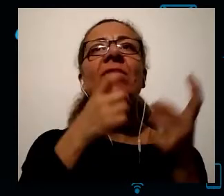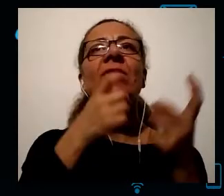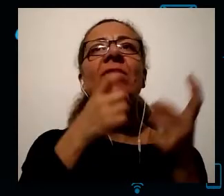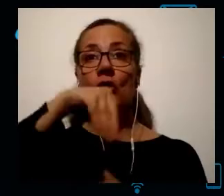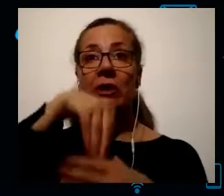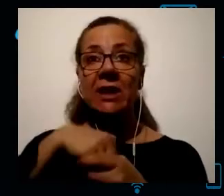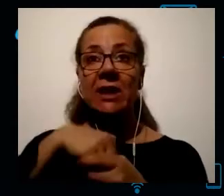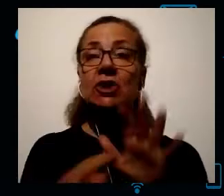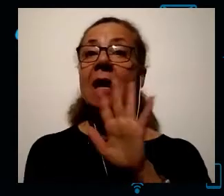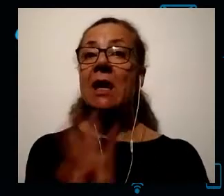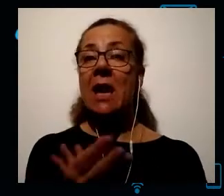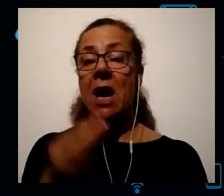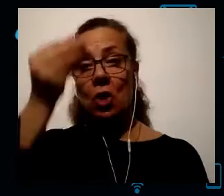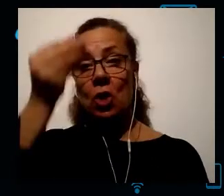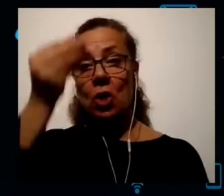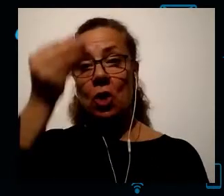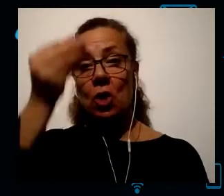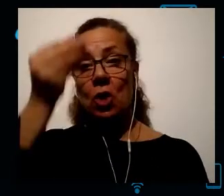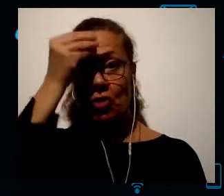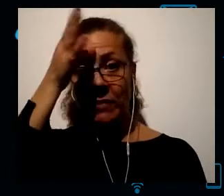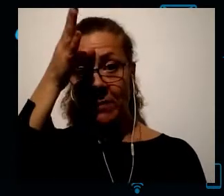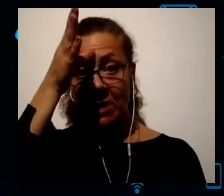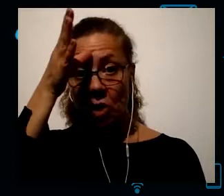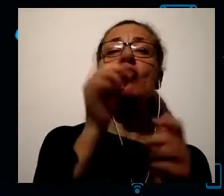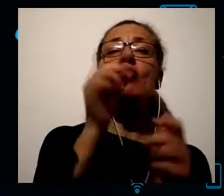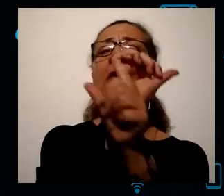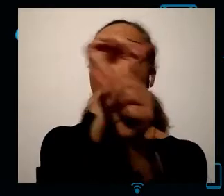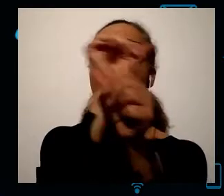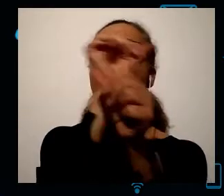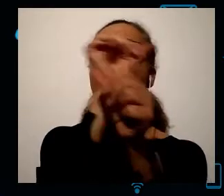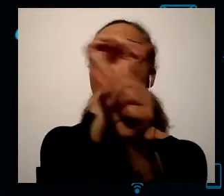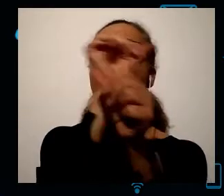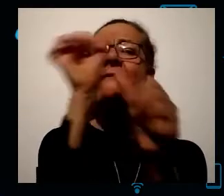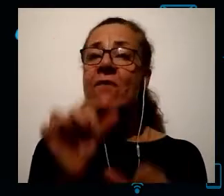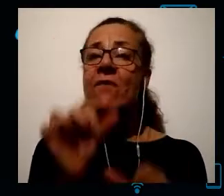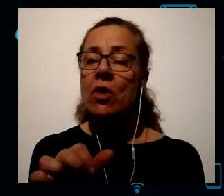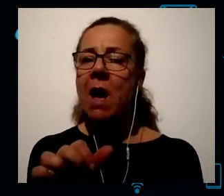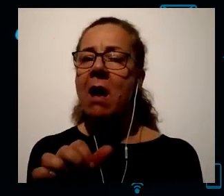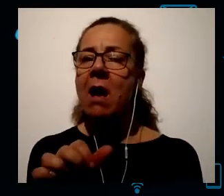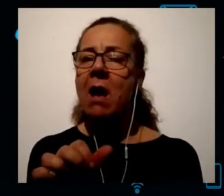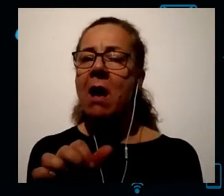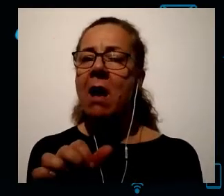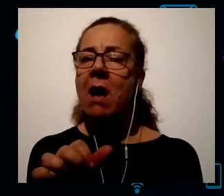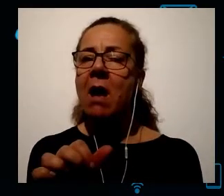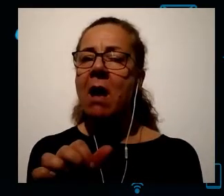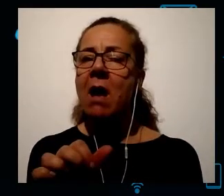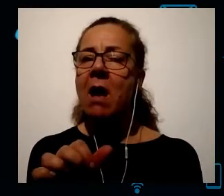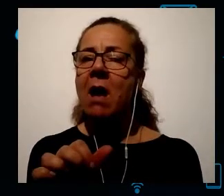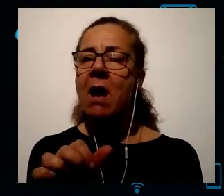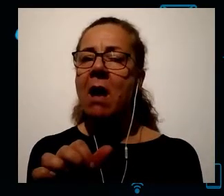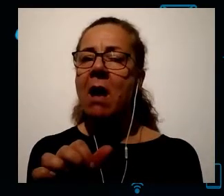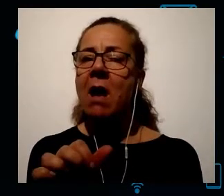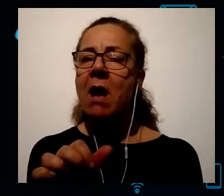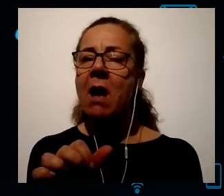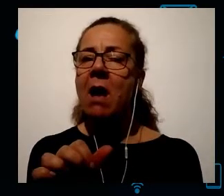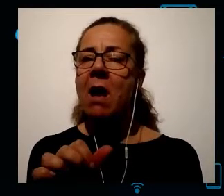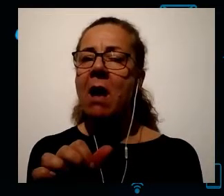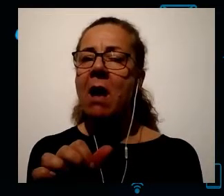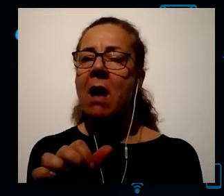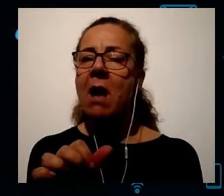conocimiento todo ello de una manera efectiva eficiente apropiada crítica